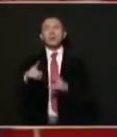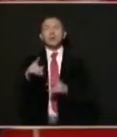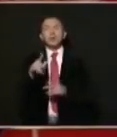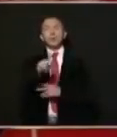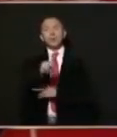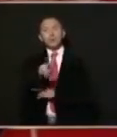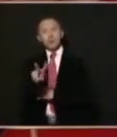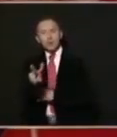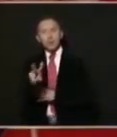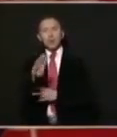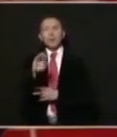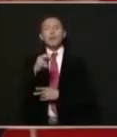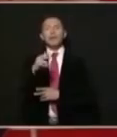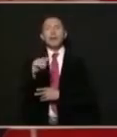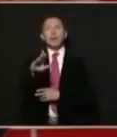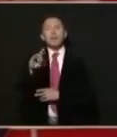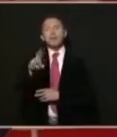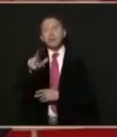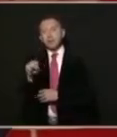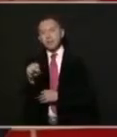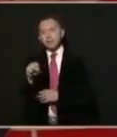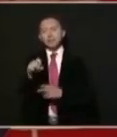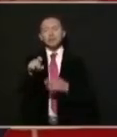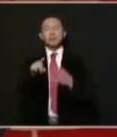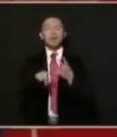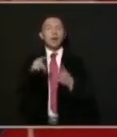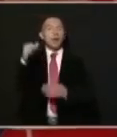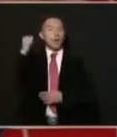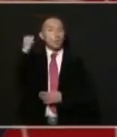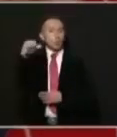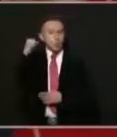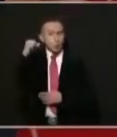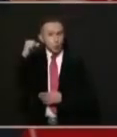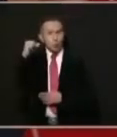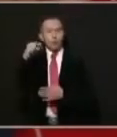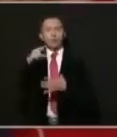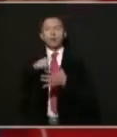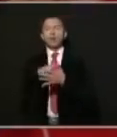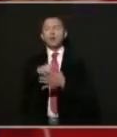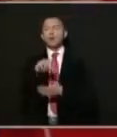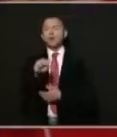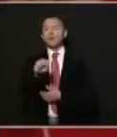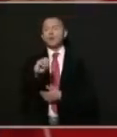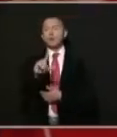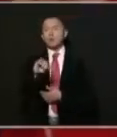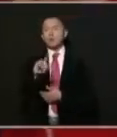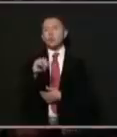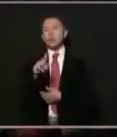de Banderas, Acapulco y Solidaridad